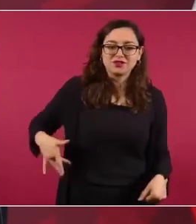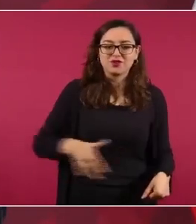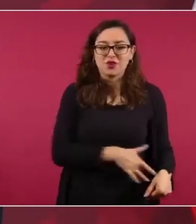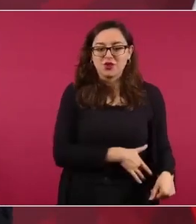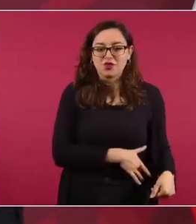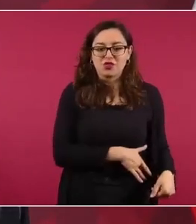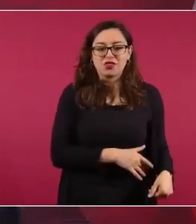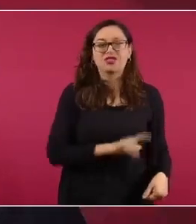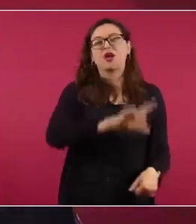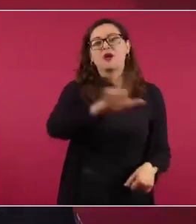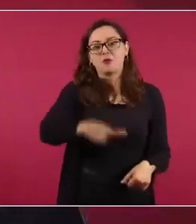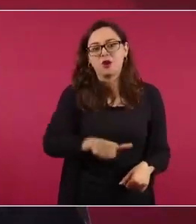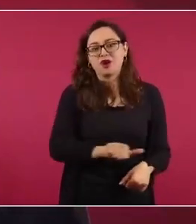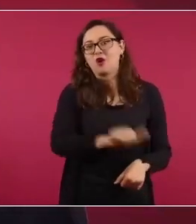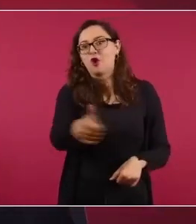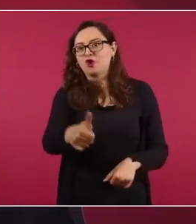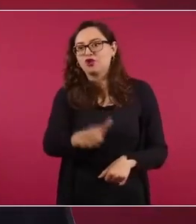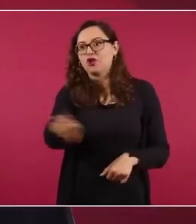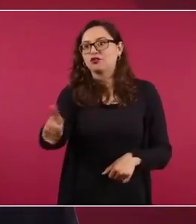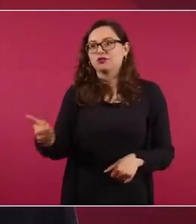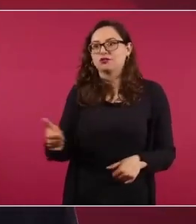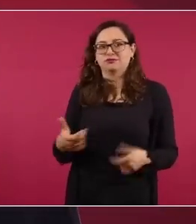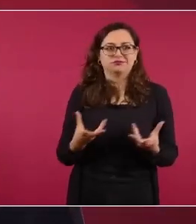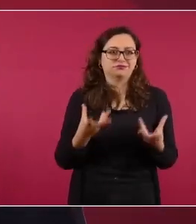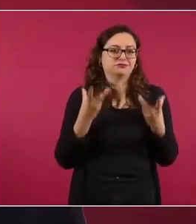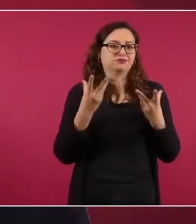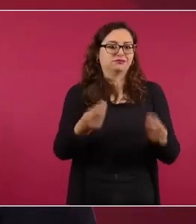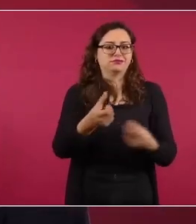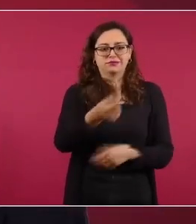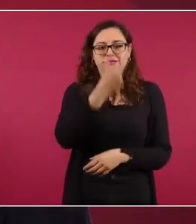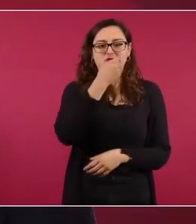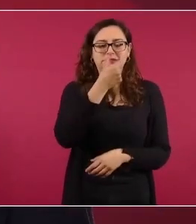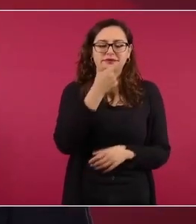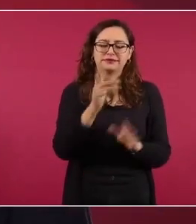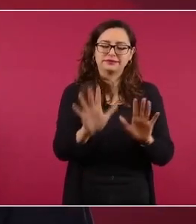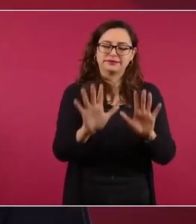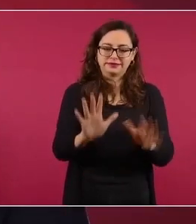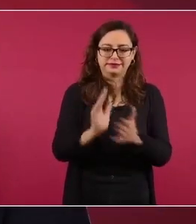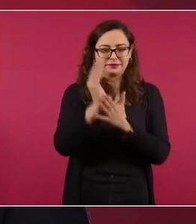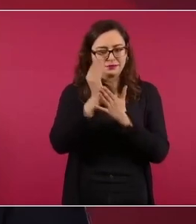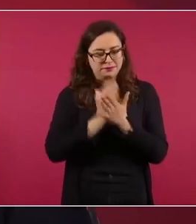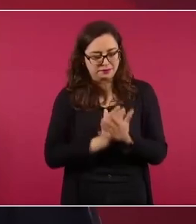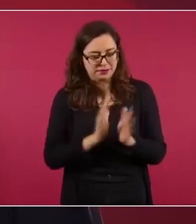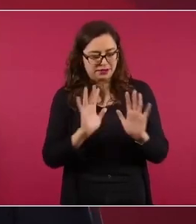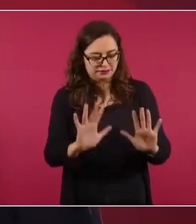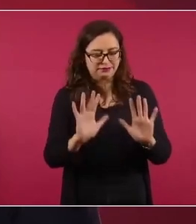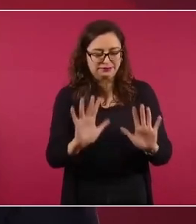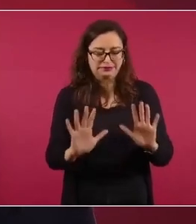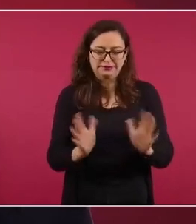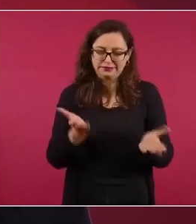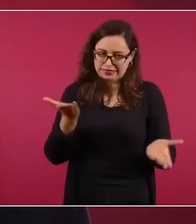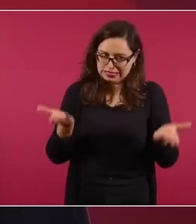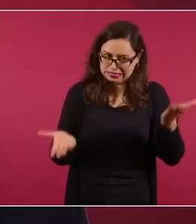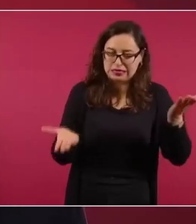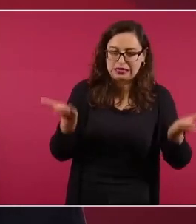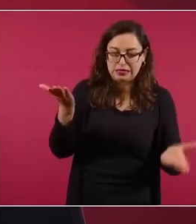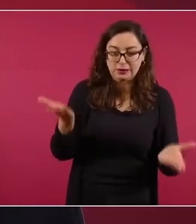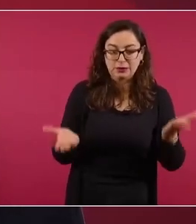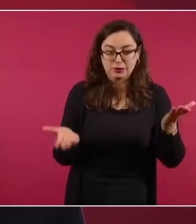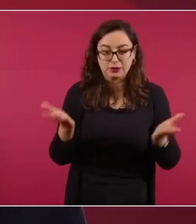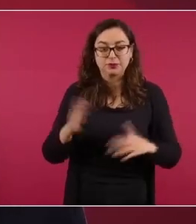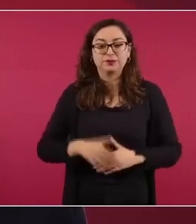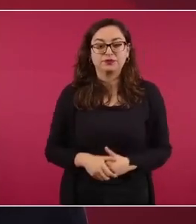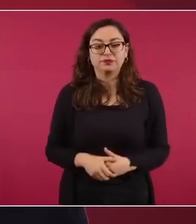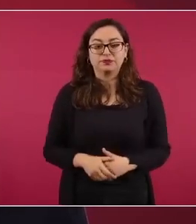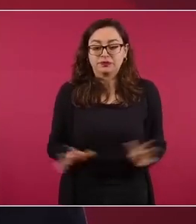Entonces hay que buscar ahí los equilibrios. Y ya terminando mi responsabilidad